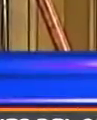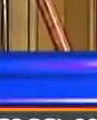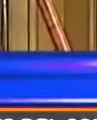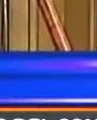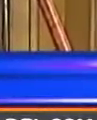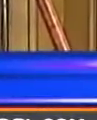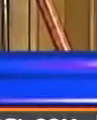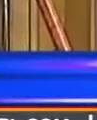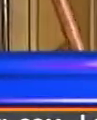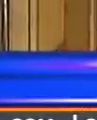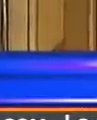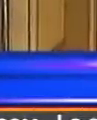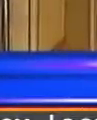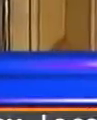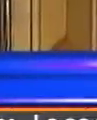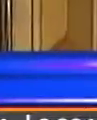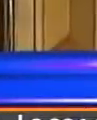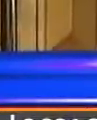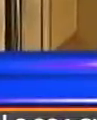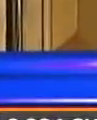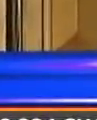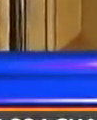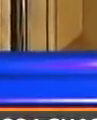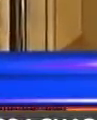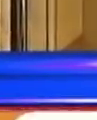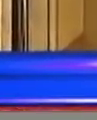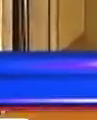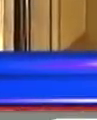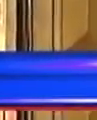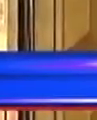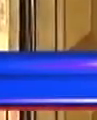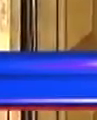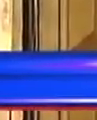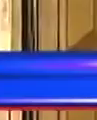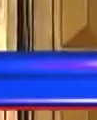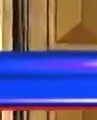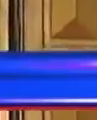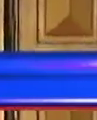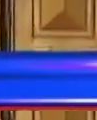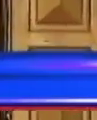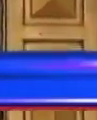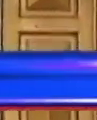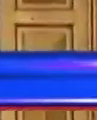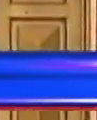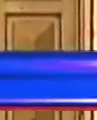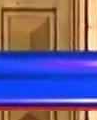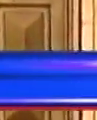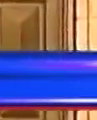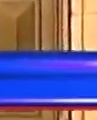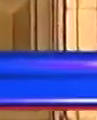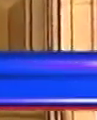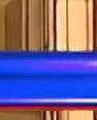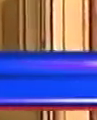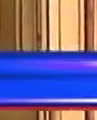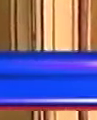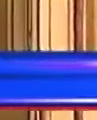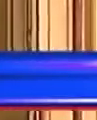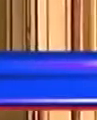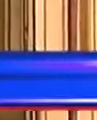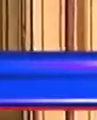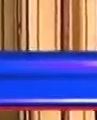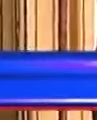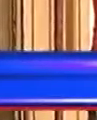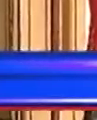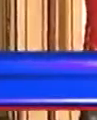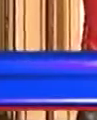que son más de 150 los acompañantes internacionales de 5 continentes que visitan nuestro país, también han dicho y han calificado